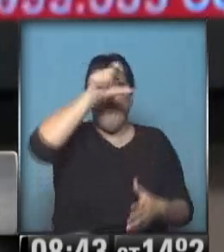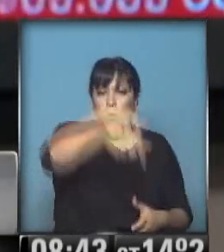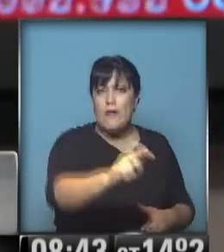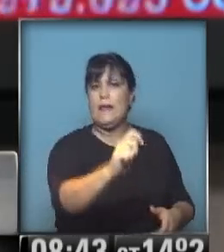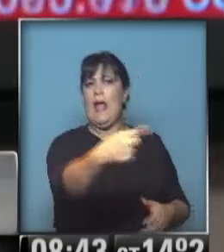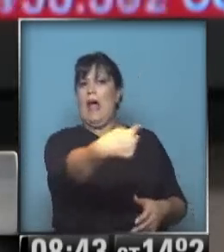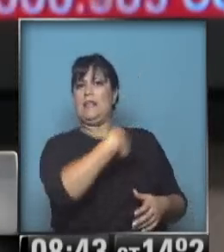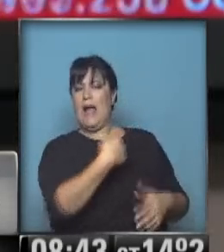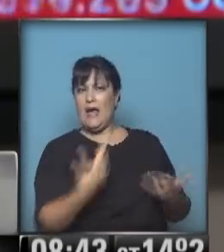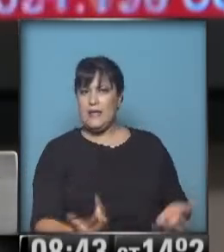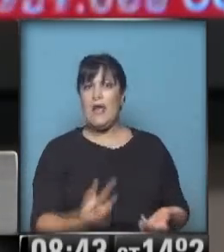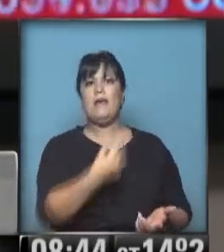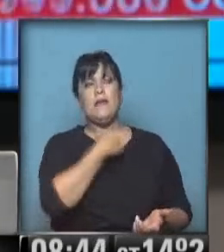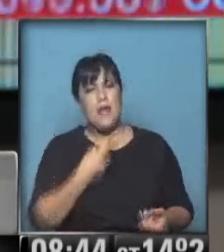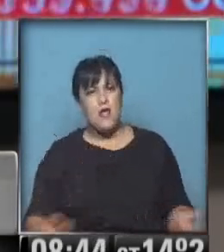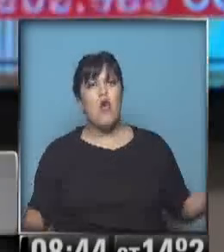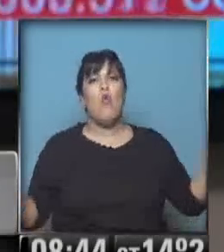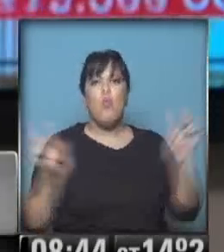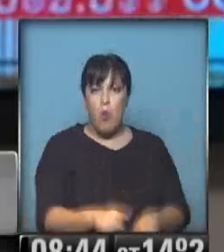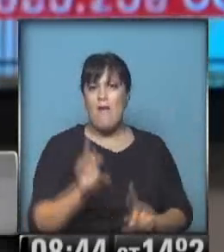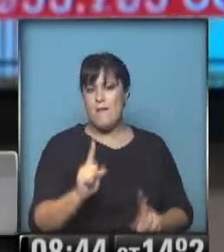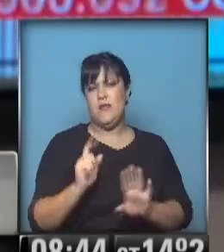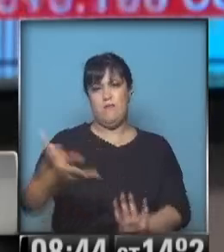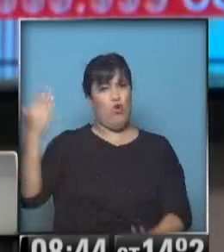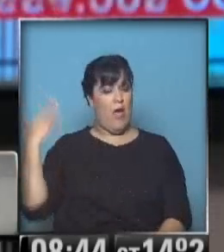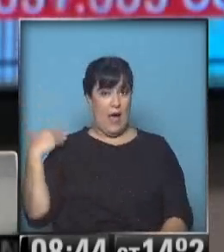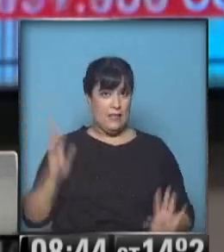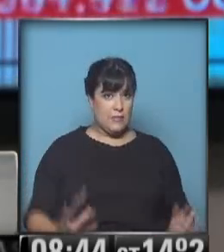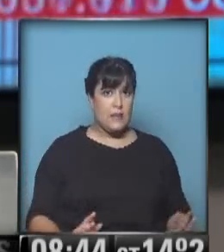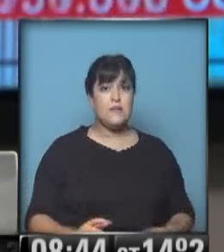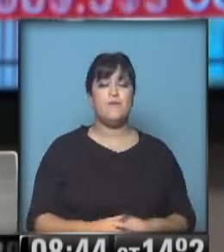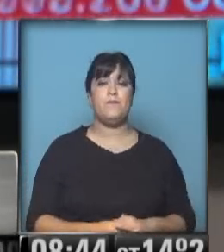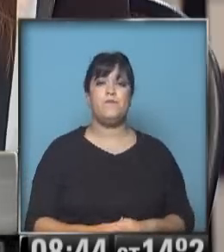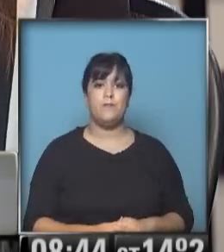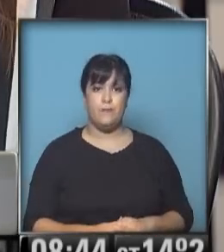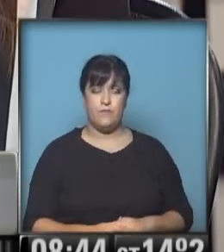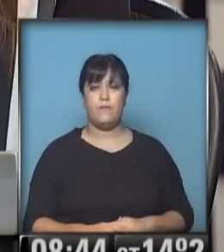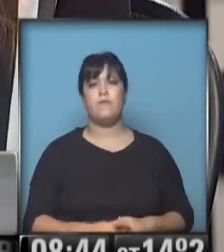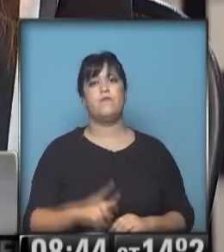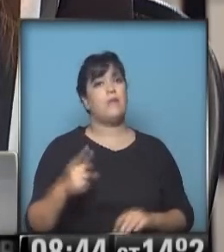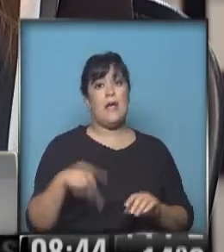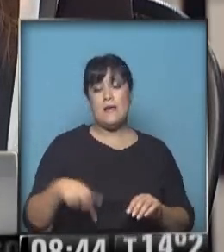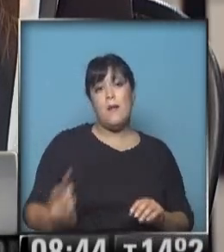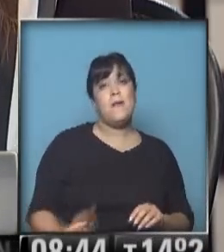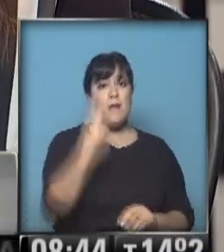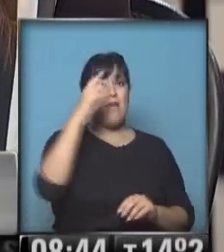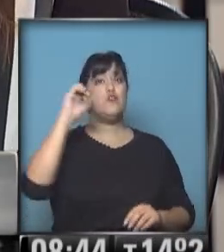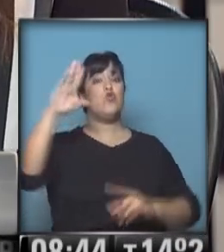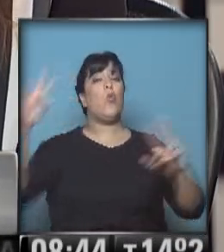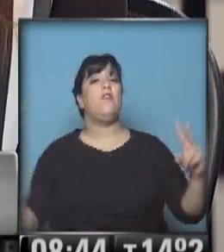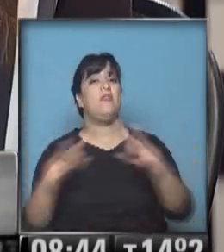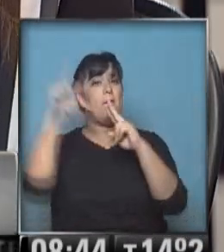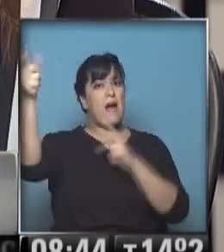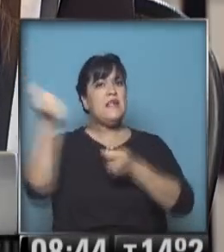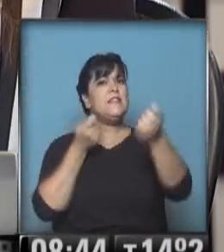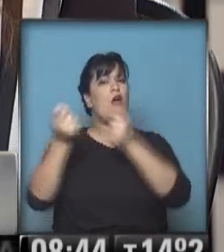intentando Volver al al país a la situación de dependencia que tuvo históricamente Raúl Es la primera vez que el club de París negocia de